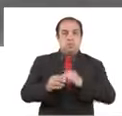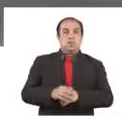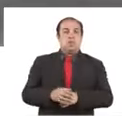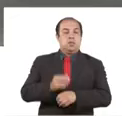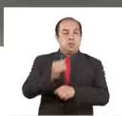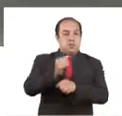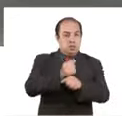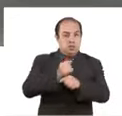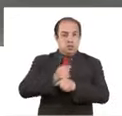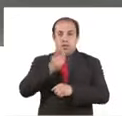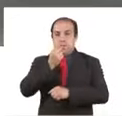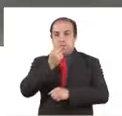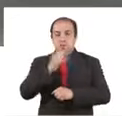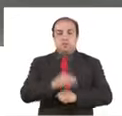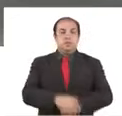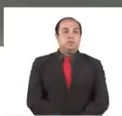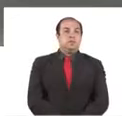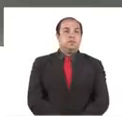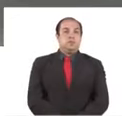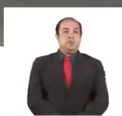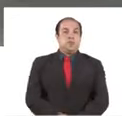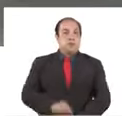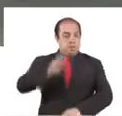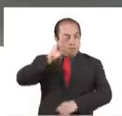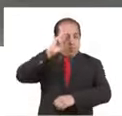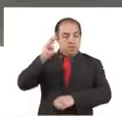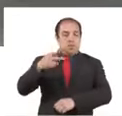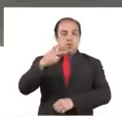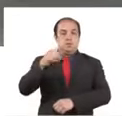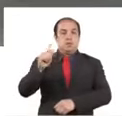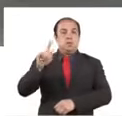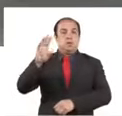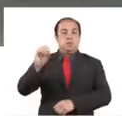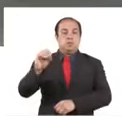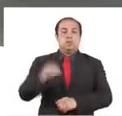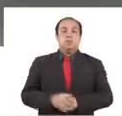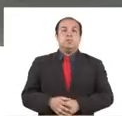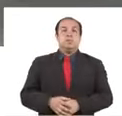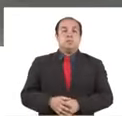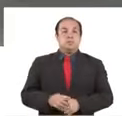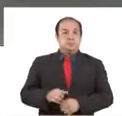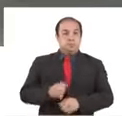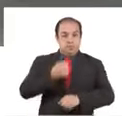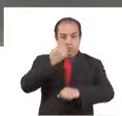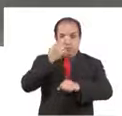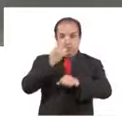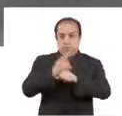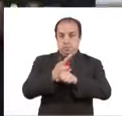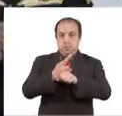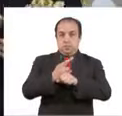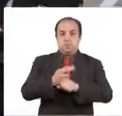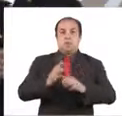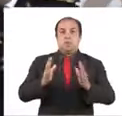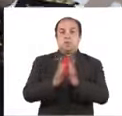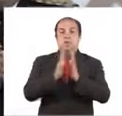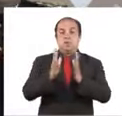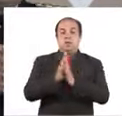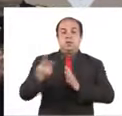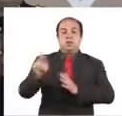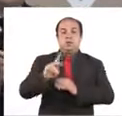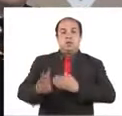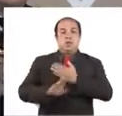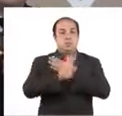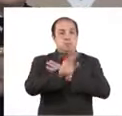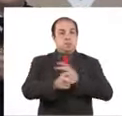Policial. Maestro Pablo Vázquez Camacho, subsecretario de Participación Ciudadana y Prevención